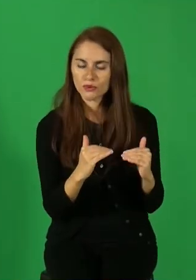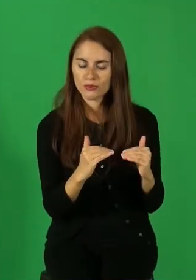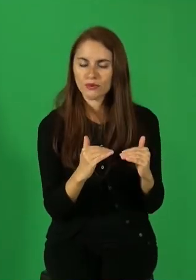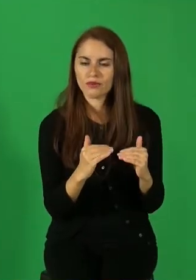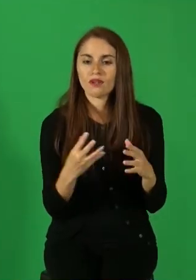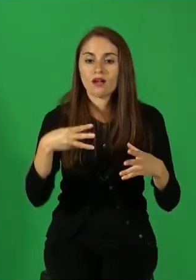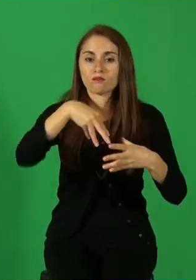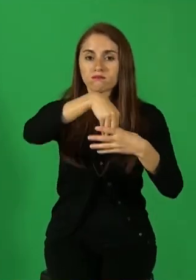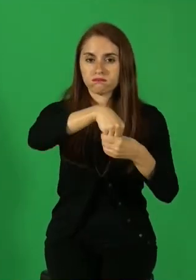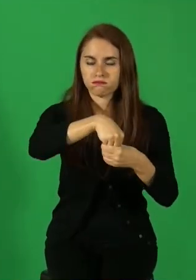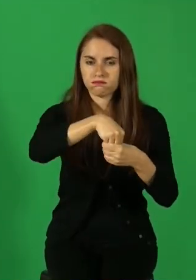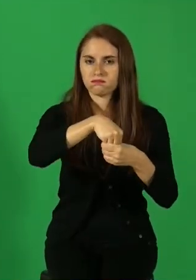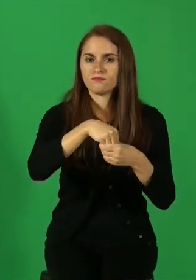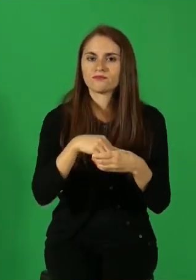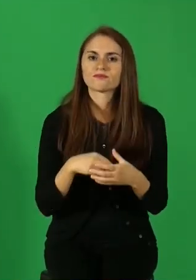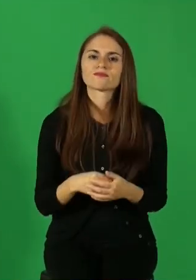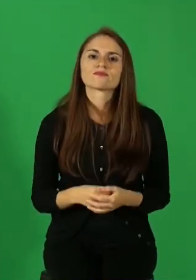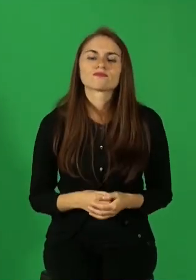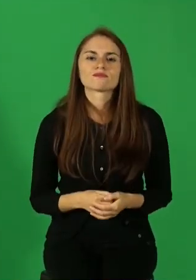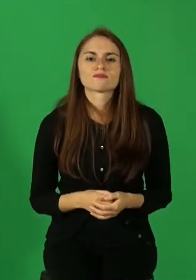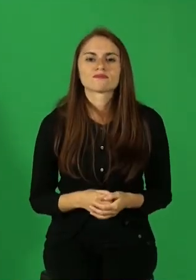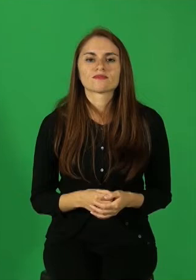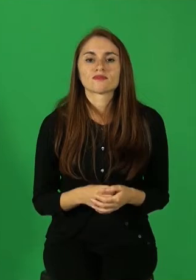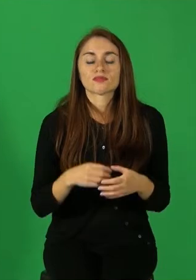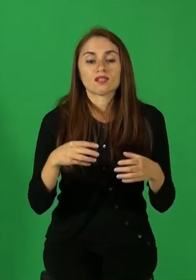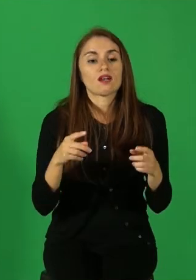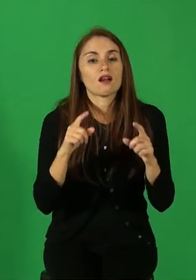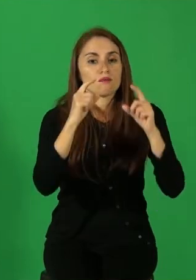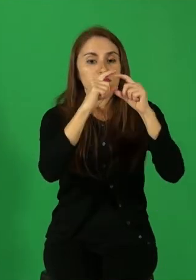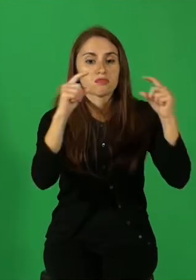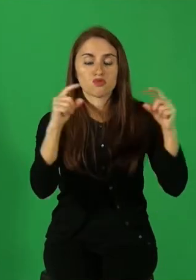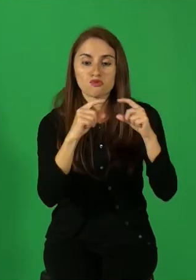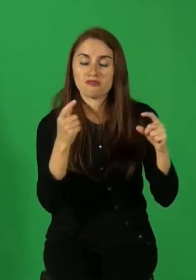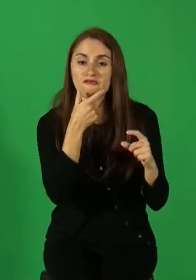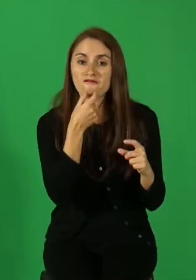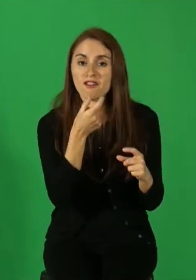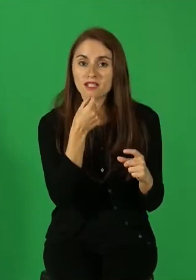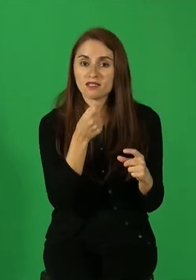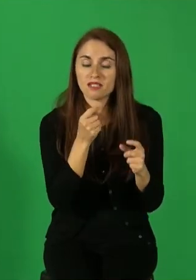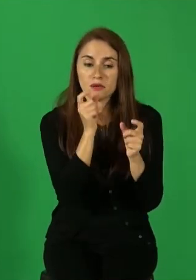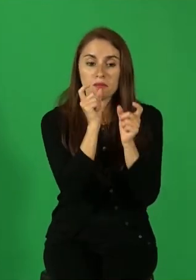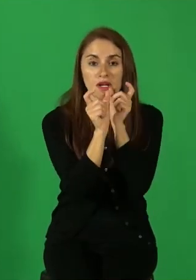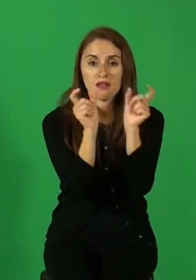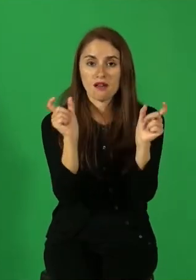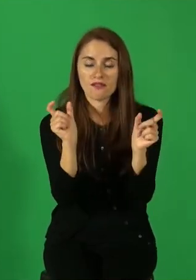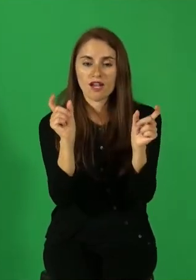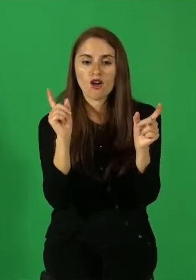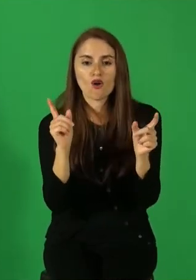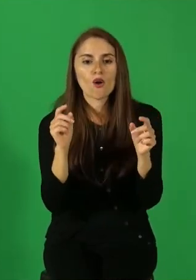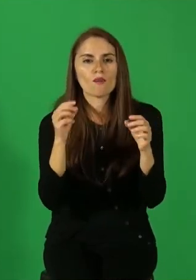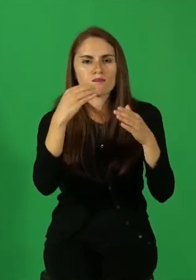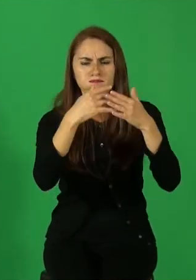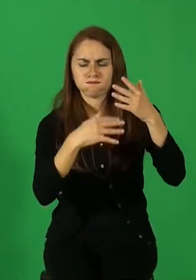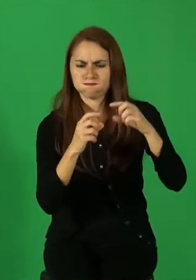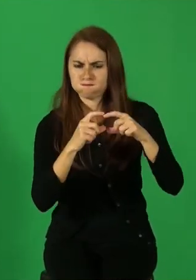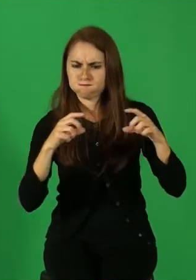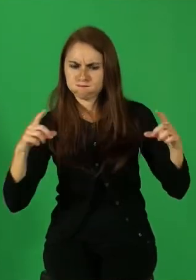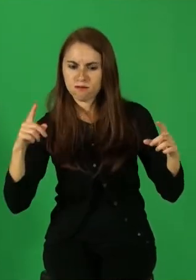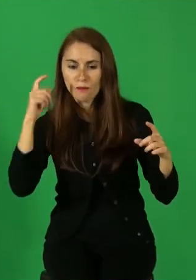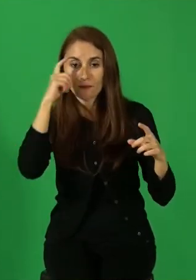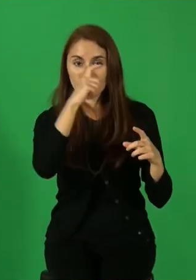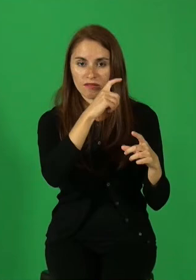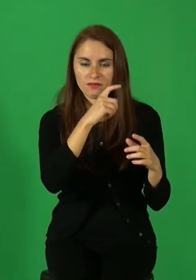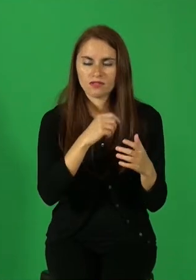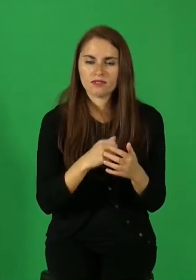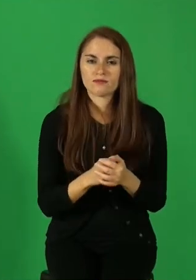estructuras mínimas a las más complejas. Por ejemplo, las palabras, oraciones y párrafos.